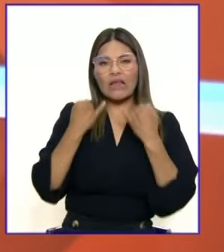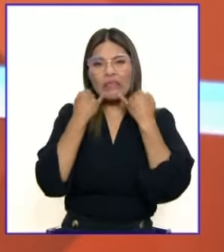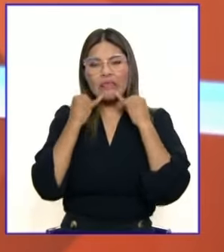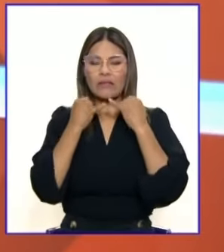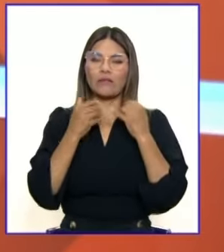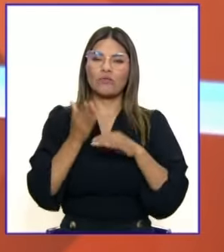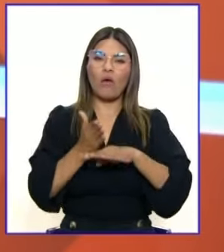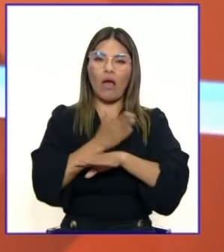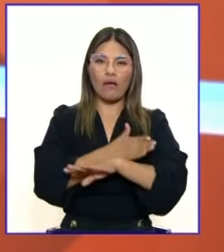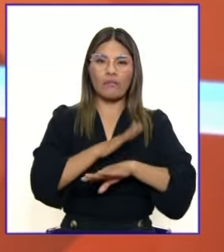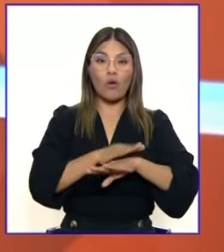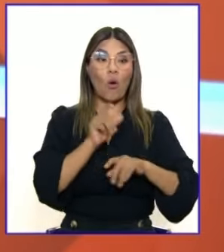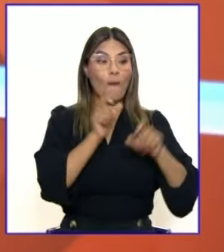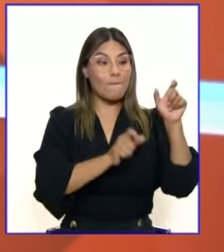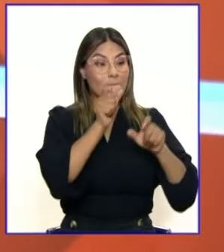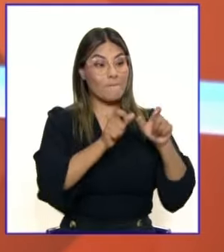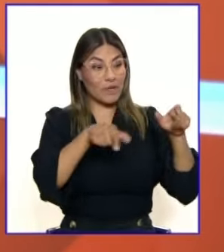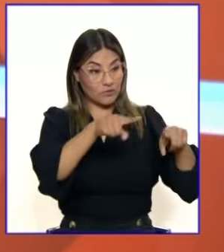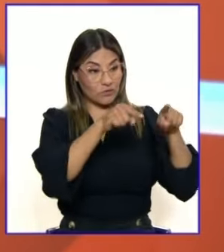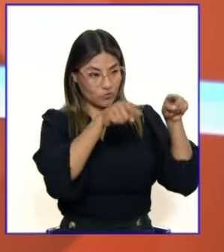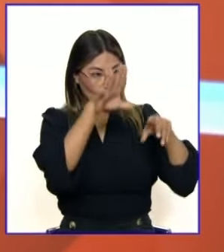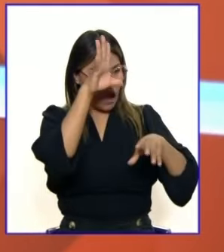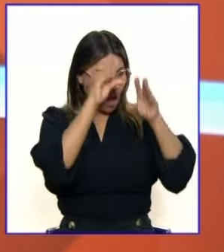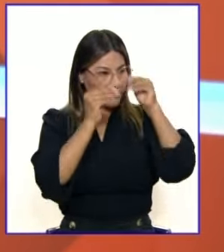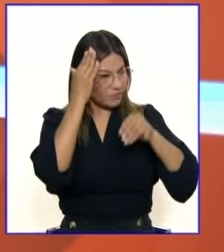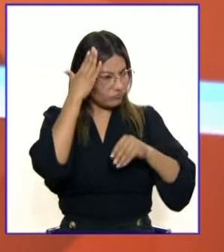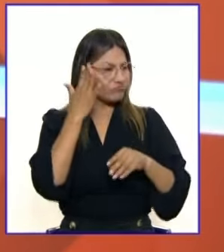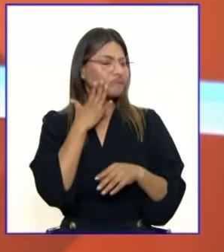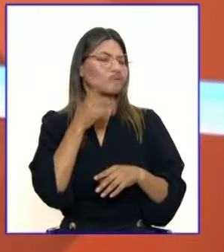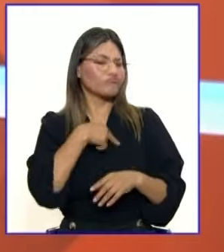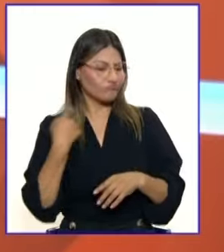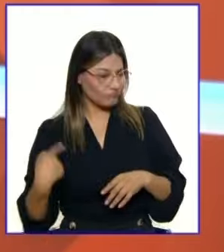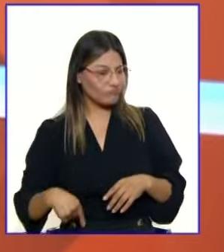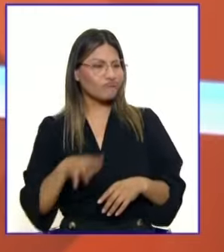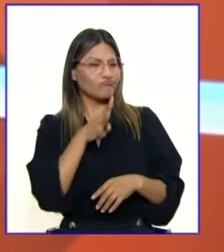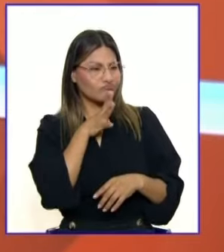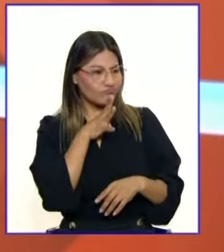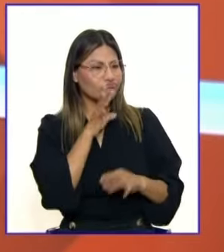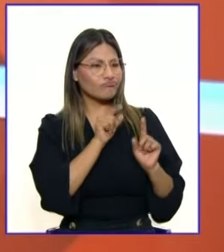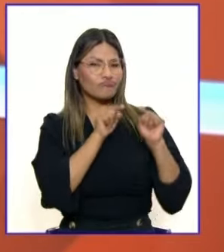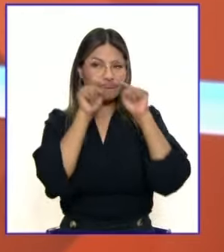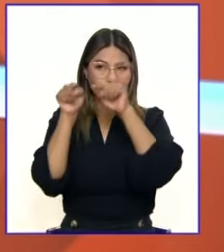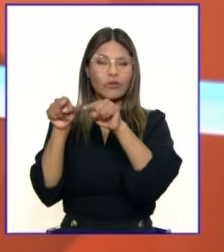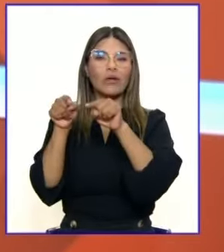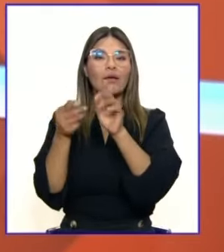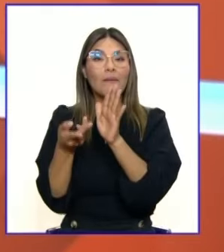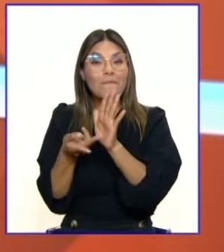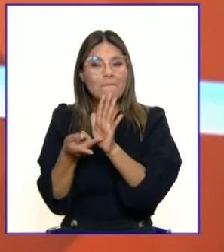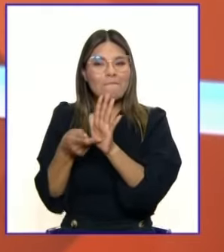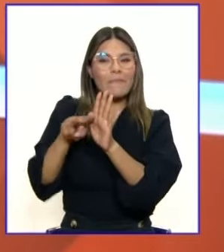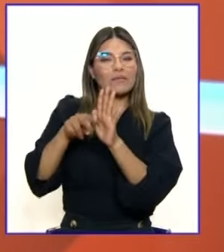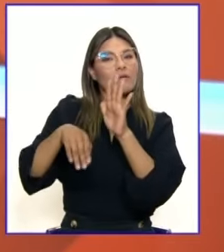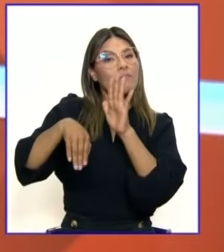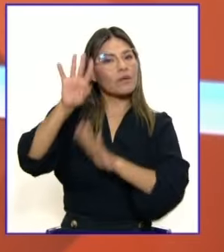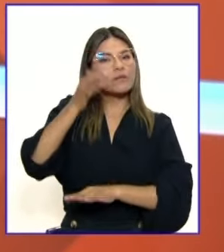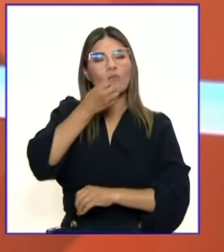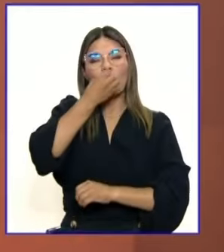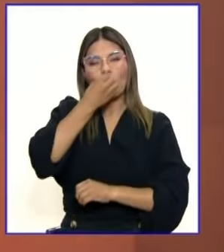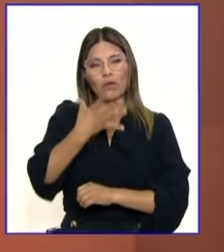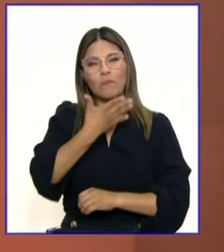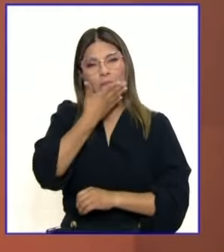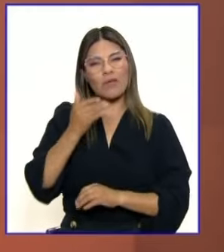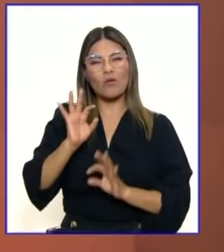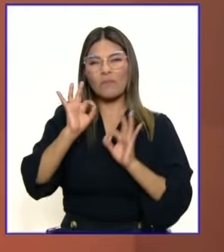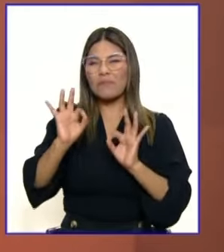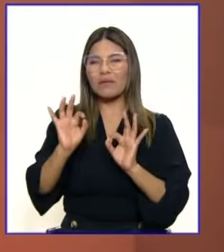digamos, prepara a sus personas que van a viajar a estas reuniones de negocios, la lengua da un plus en este tipo de negocios. Ahora, actualmente